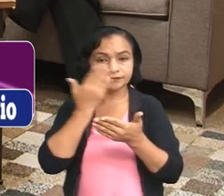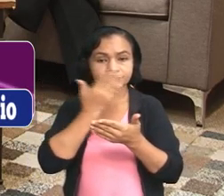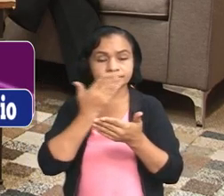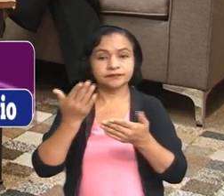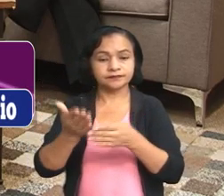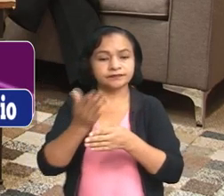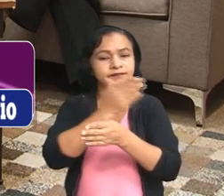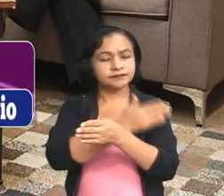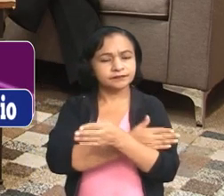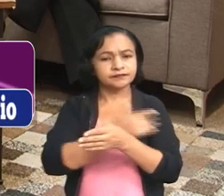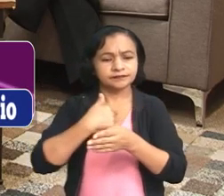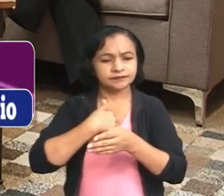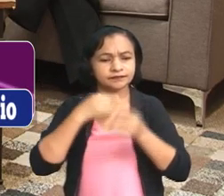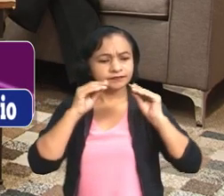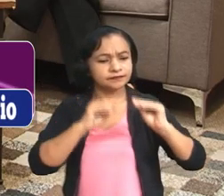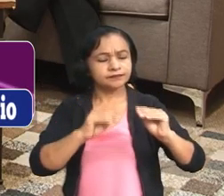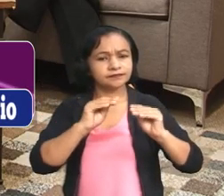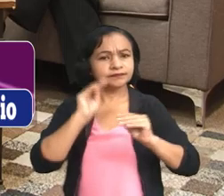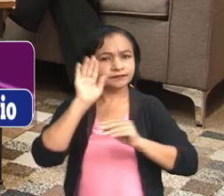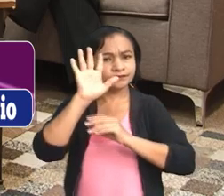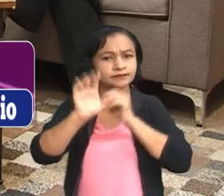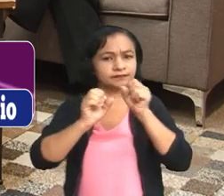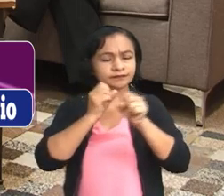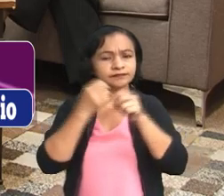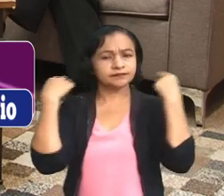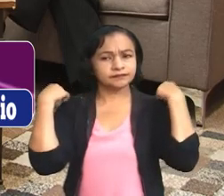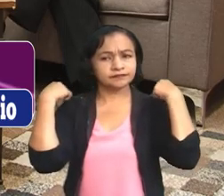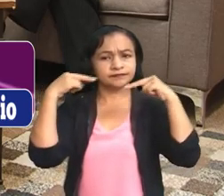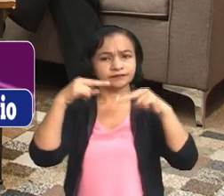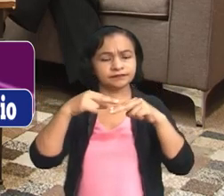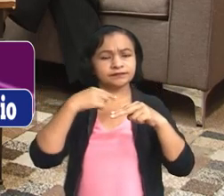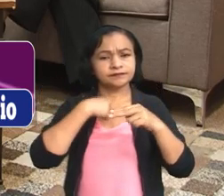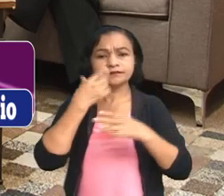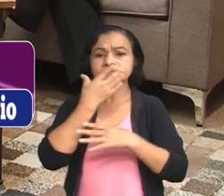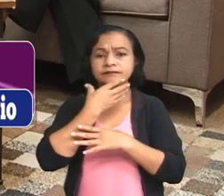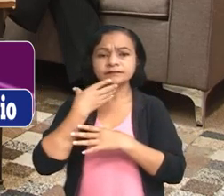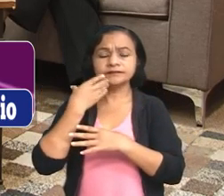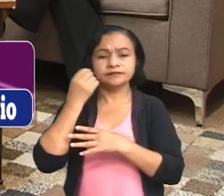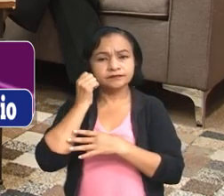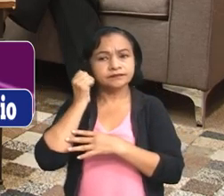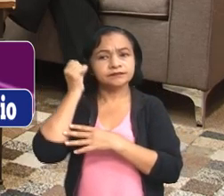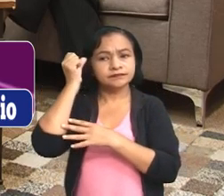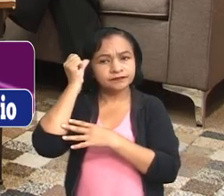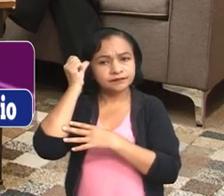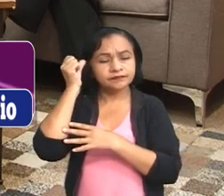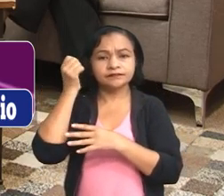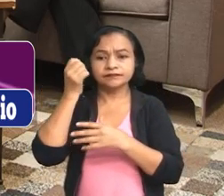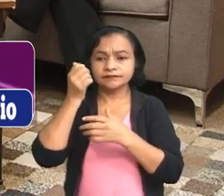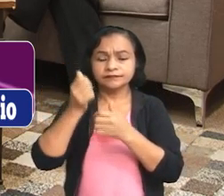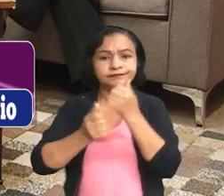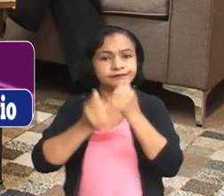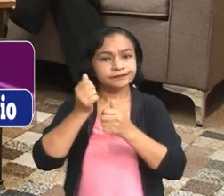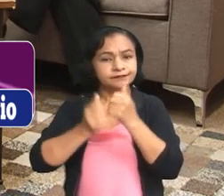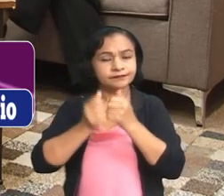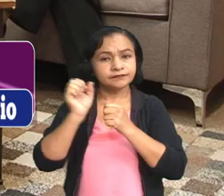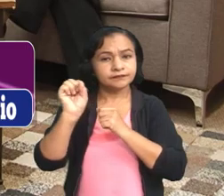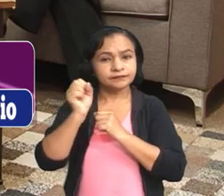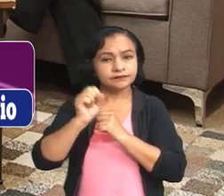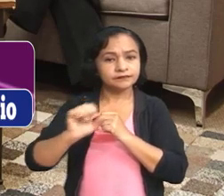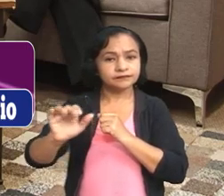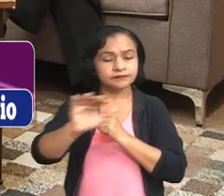situaciones. Yo estuve dando clases 5 años también a un grupo de jóvenes extra edad y jóvenes con problemas, digamos, sociales,